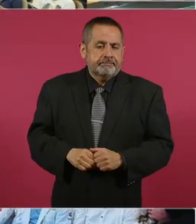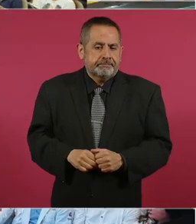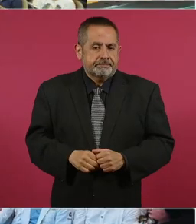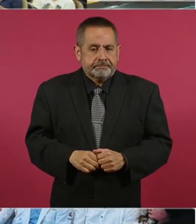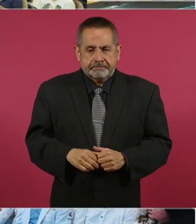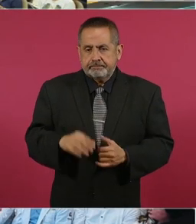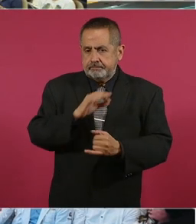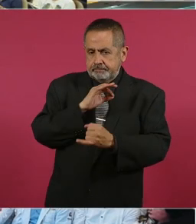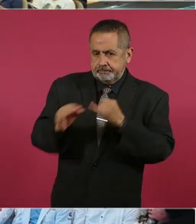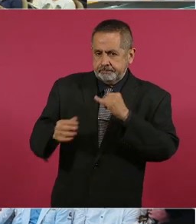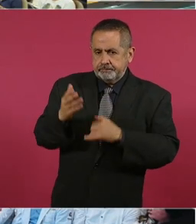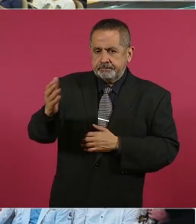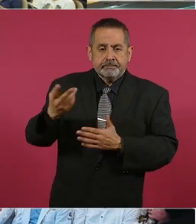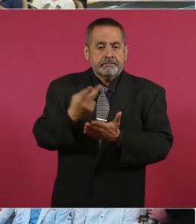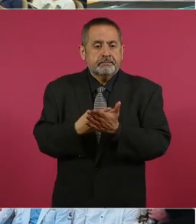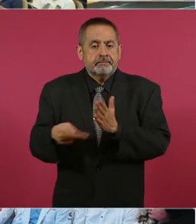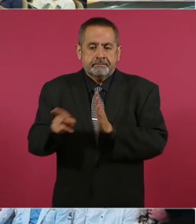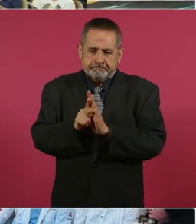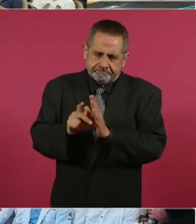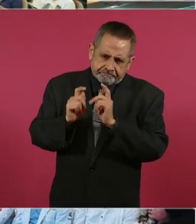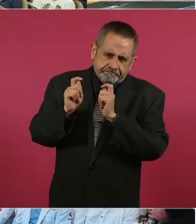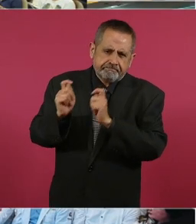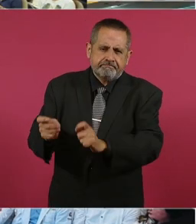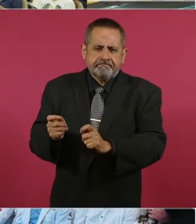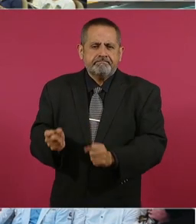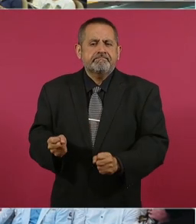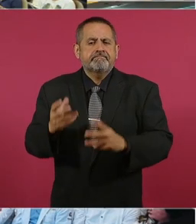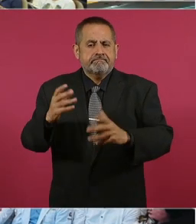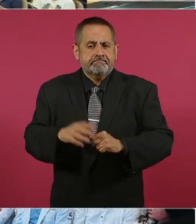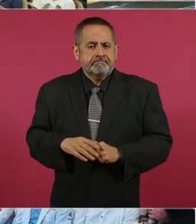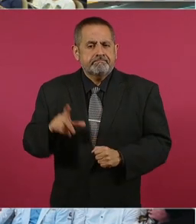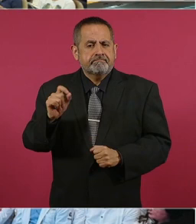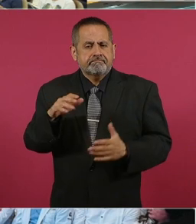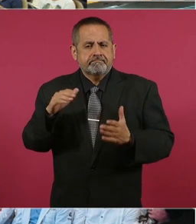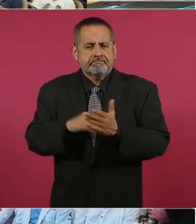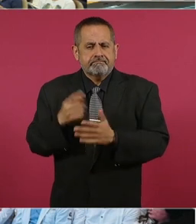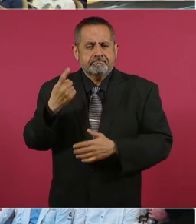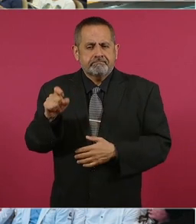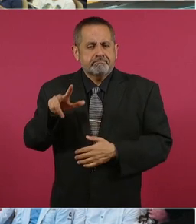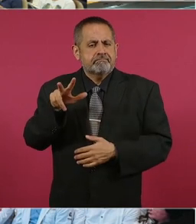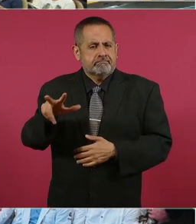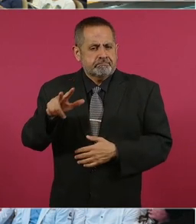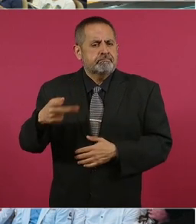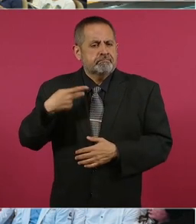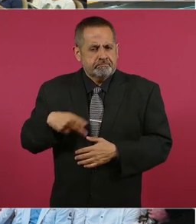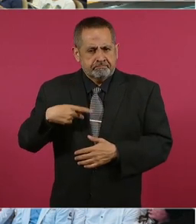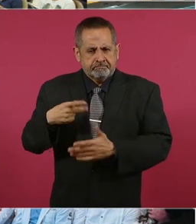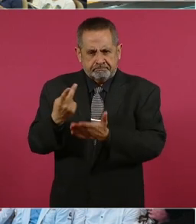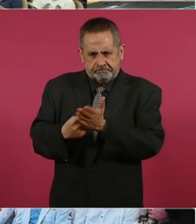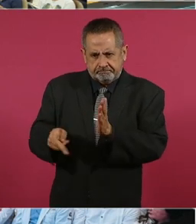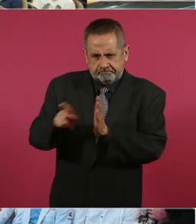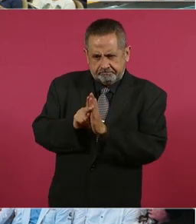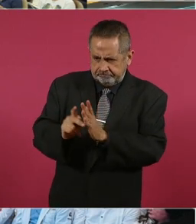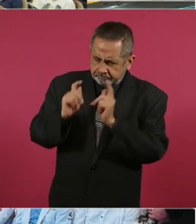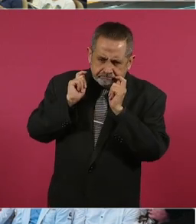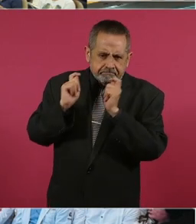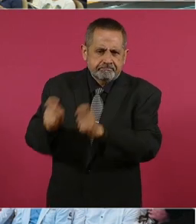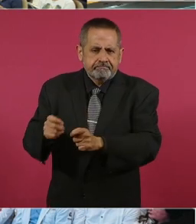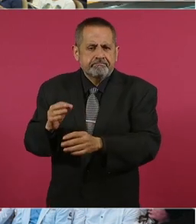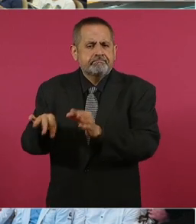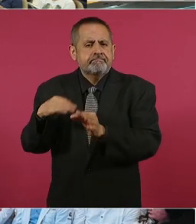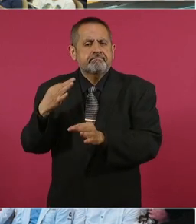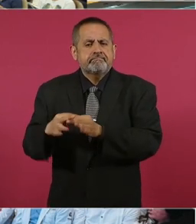informar de la basificación. Llevamos en todo el país 20.118 personas basificadas, de un total